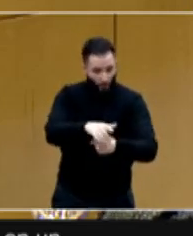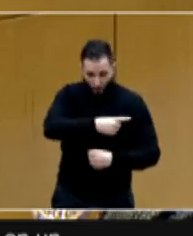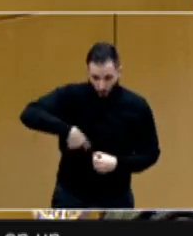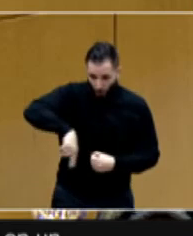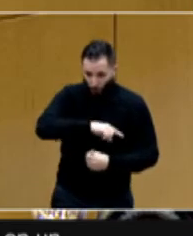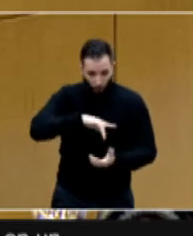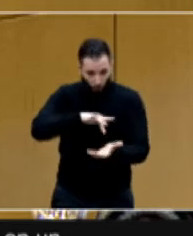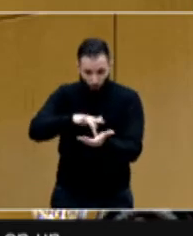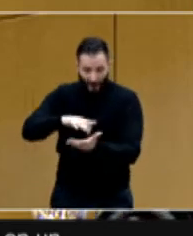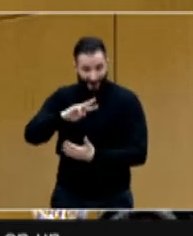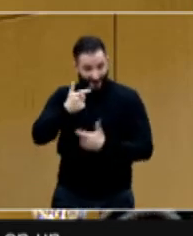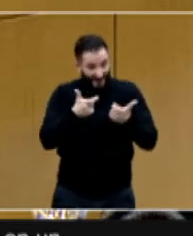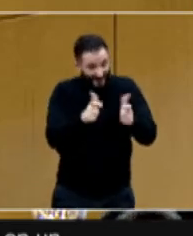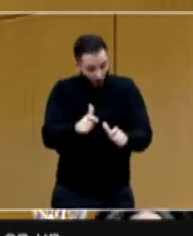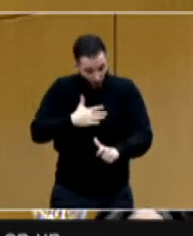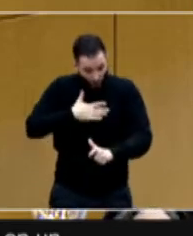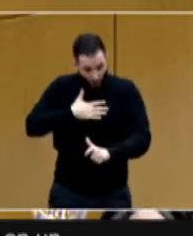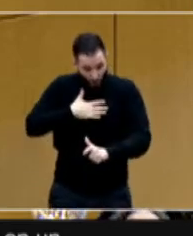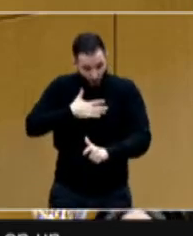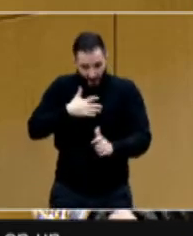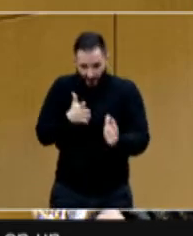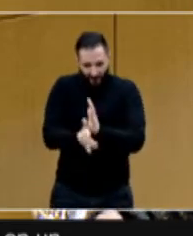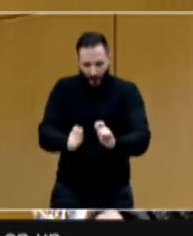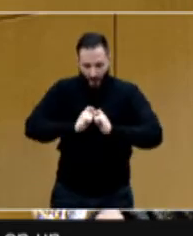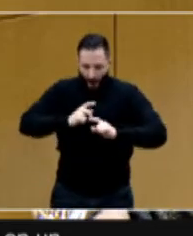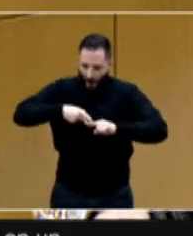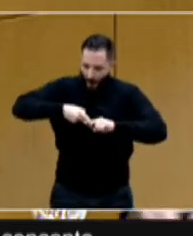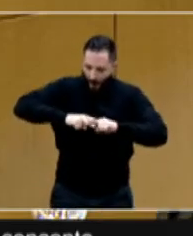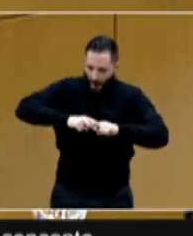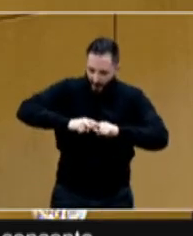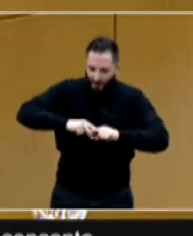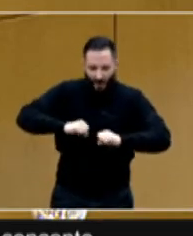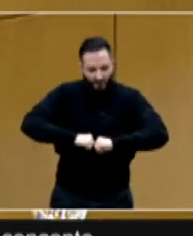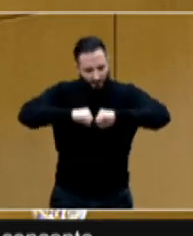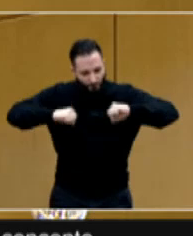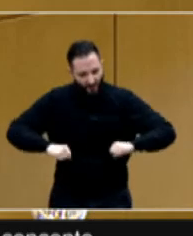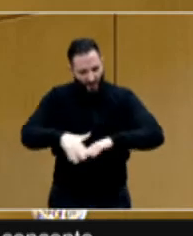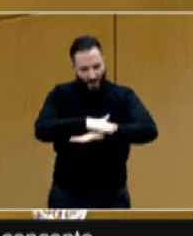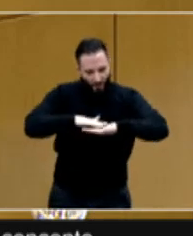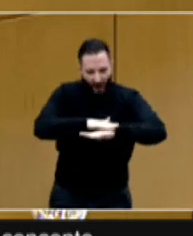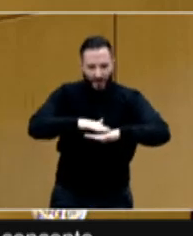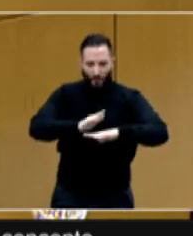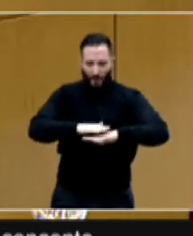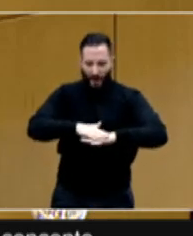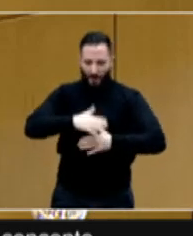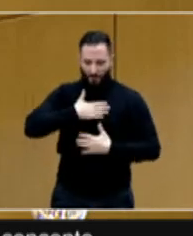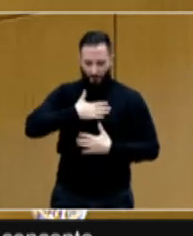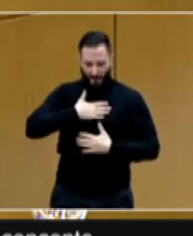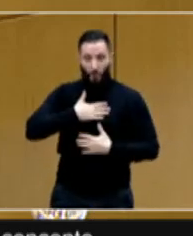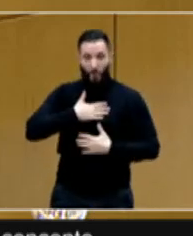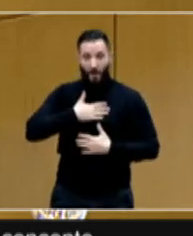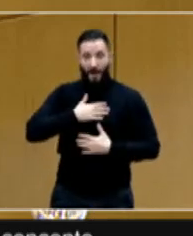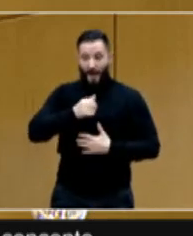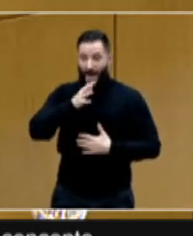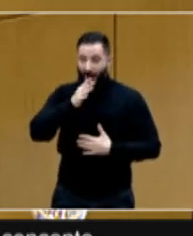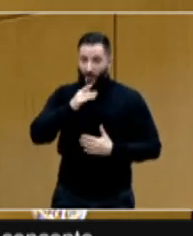el sector suponía una herramienta una estructura sólida básica propia de nuestro patrimonio Y que ahora pasa al código